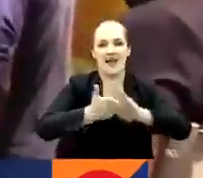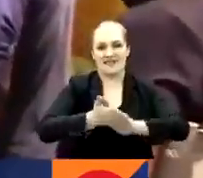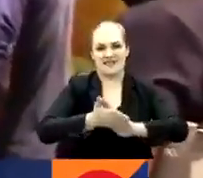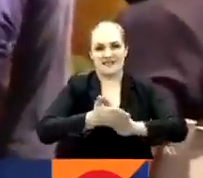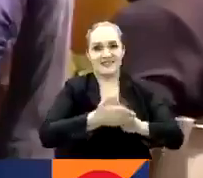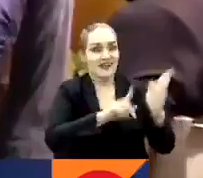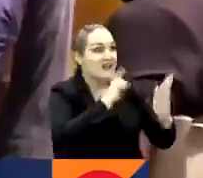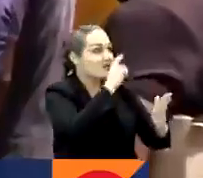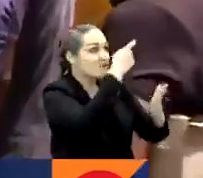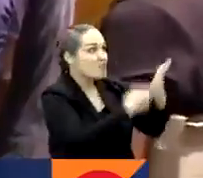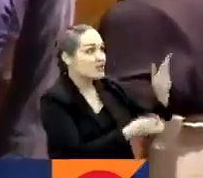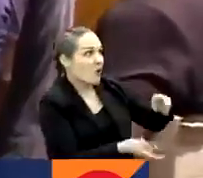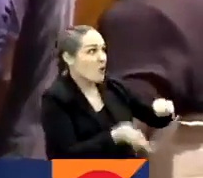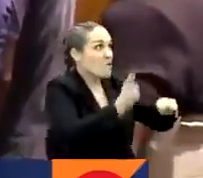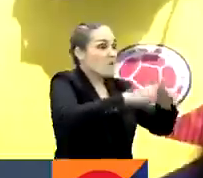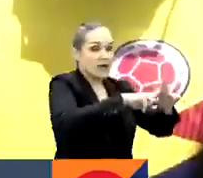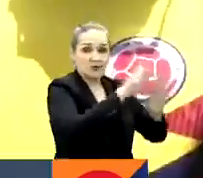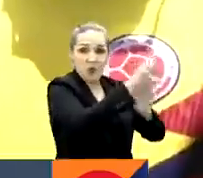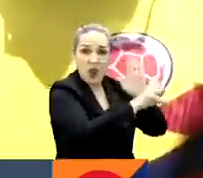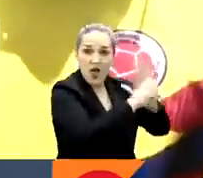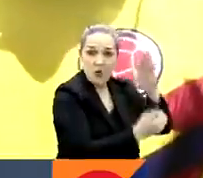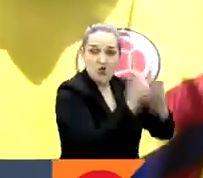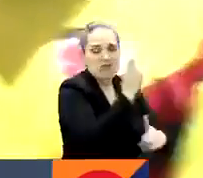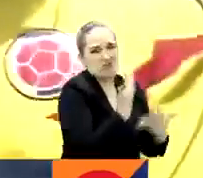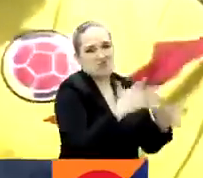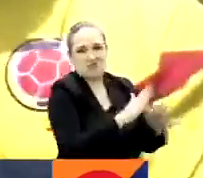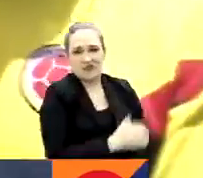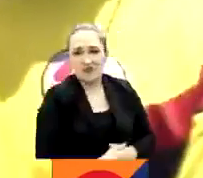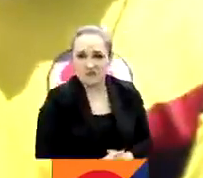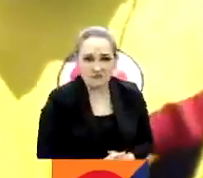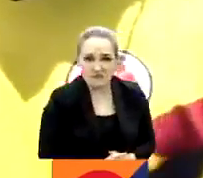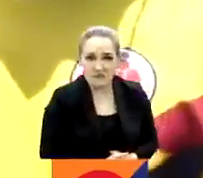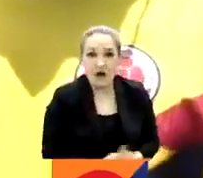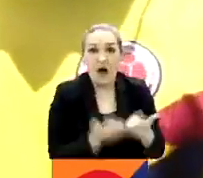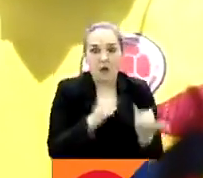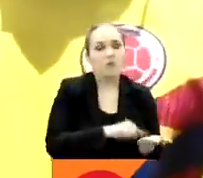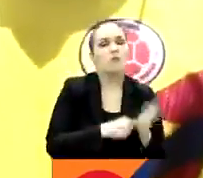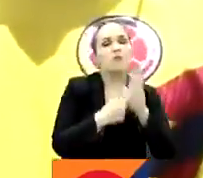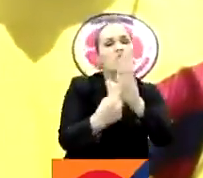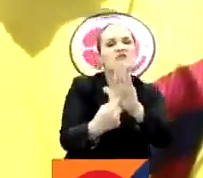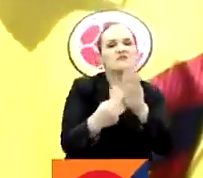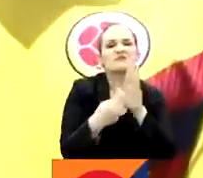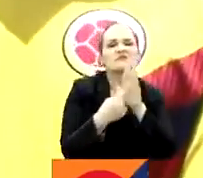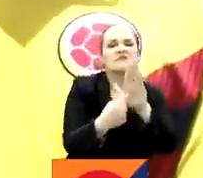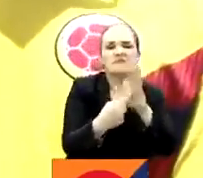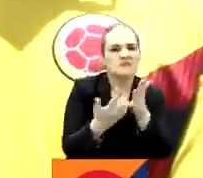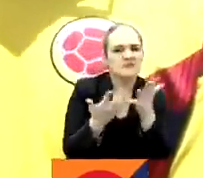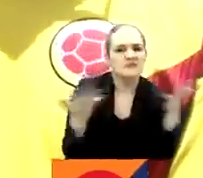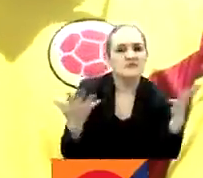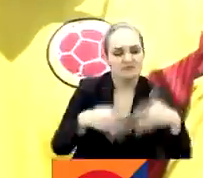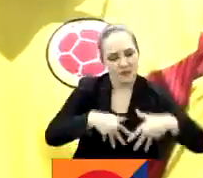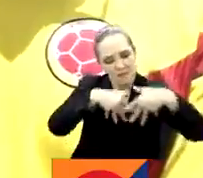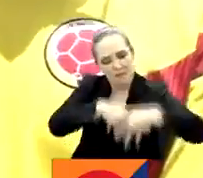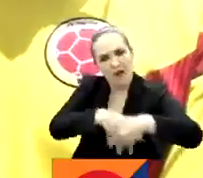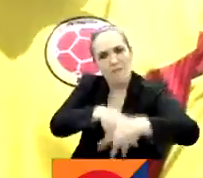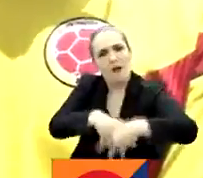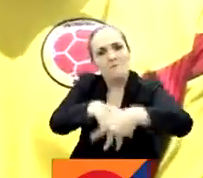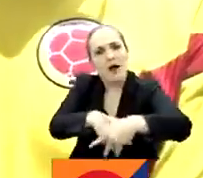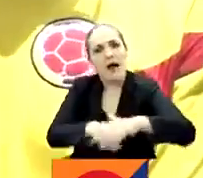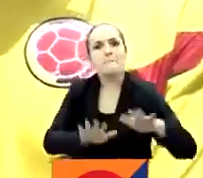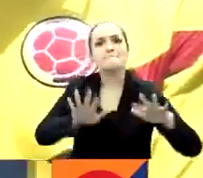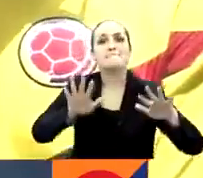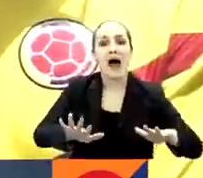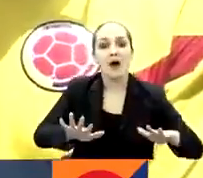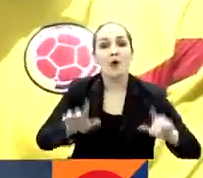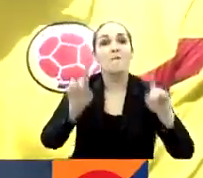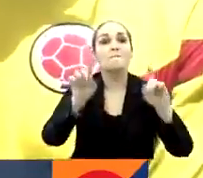reforma tributaria que nos está imponiendo el gobierno. Venimos como a mostrar primero que la marcha y el paro está siendo